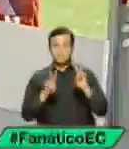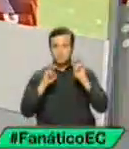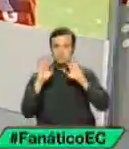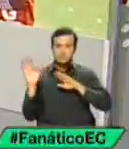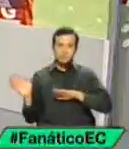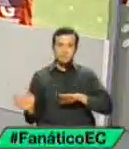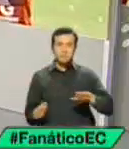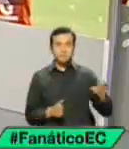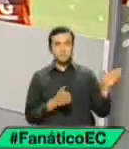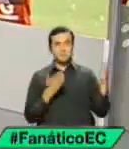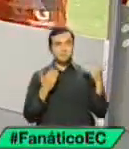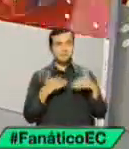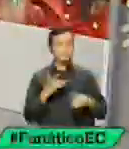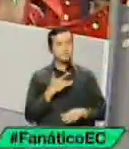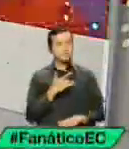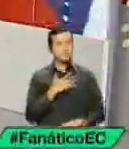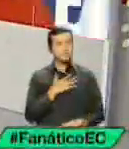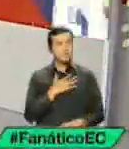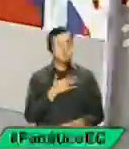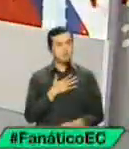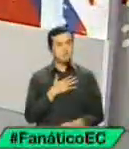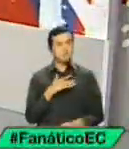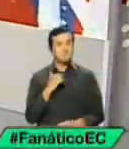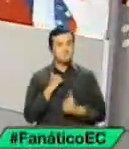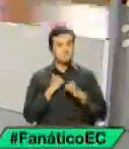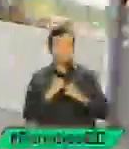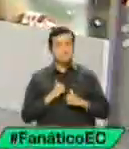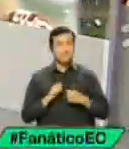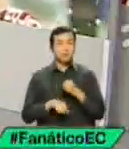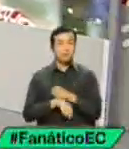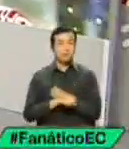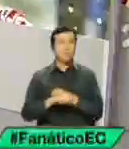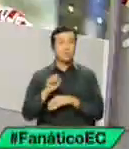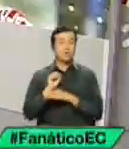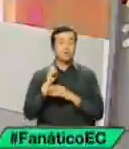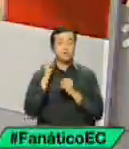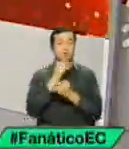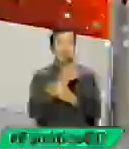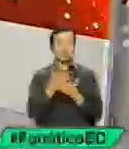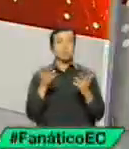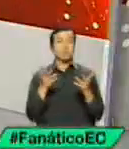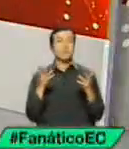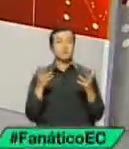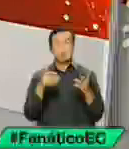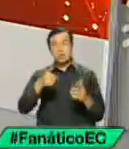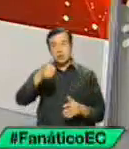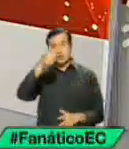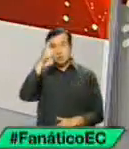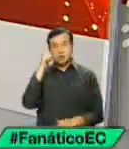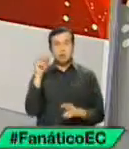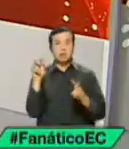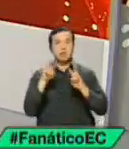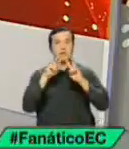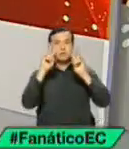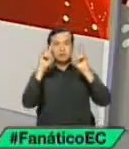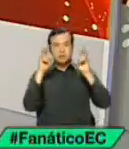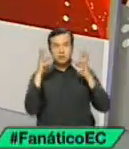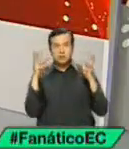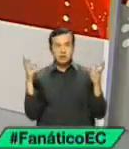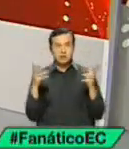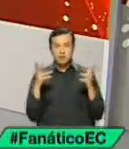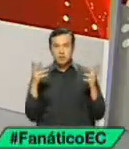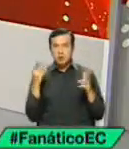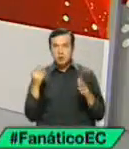Cambiamos de tema y algo que lamentablemente empaña el fútbol ecuatoriano es la noticia que se dio a conocer el día de ayer sobre un supuesto intento